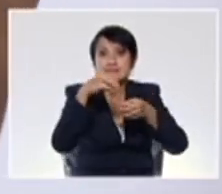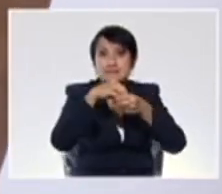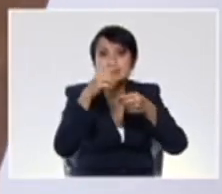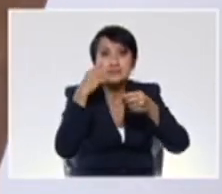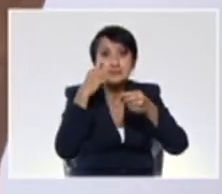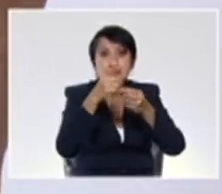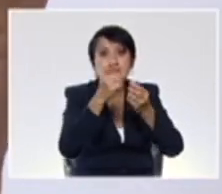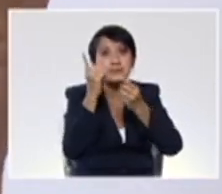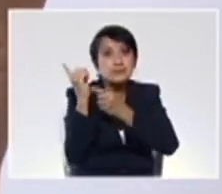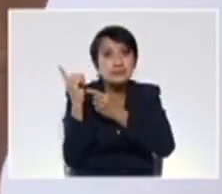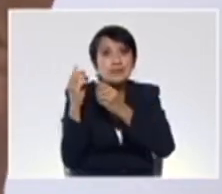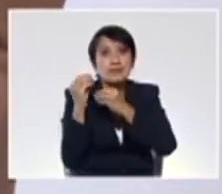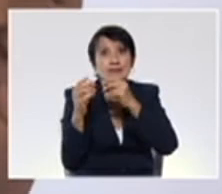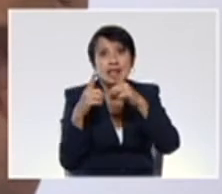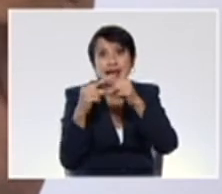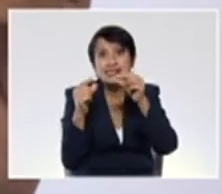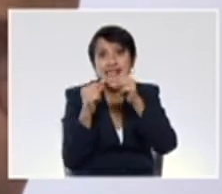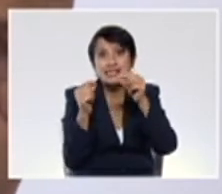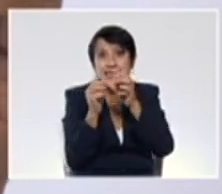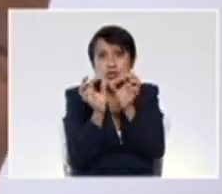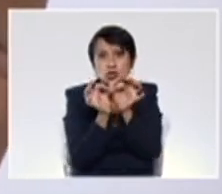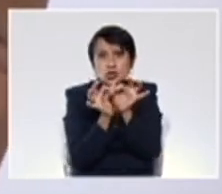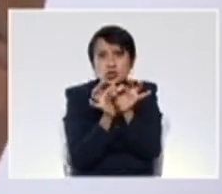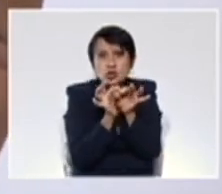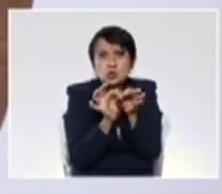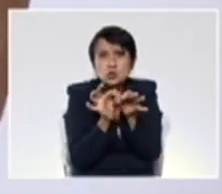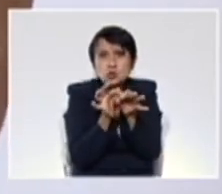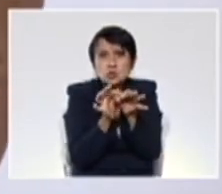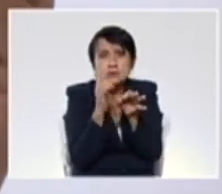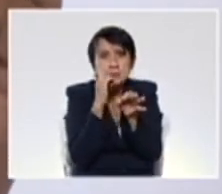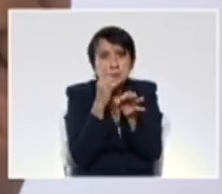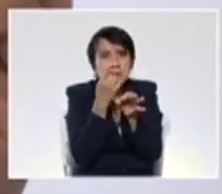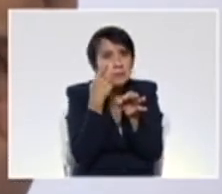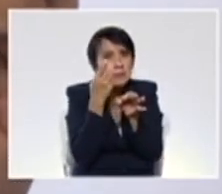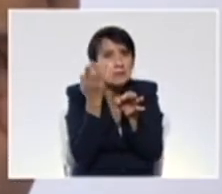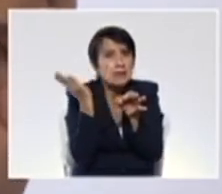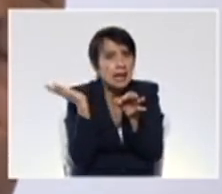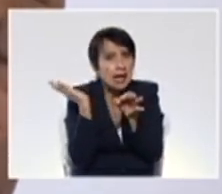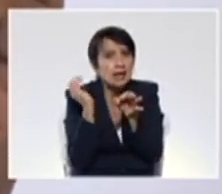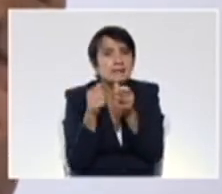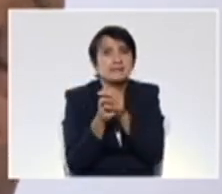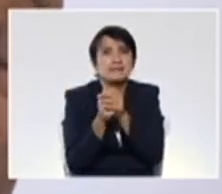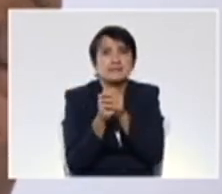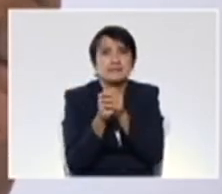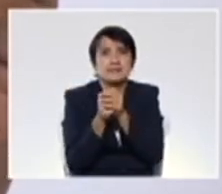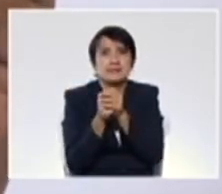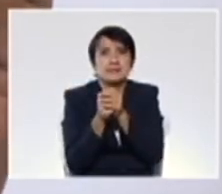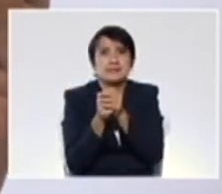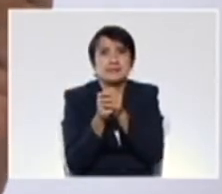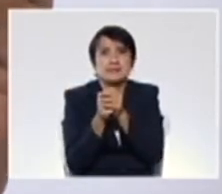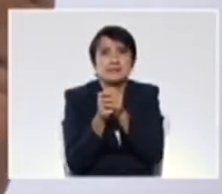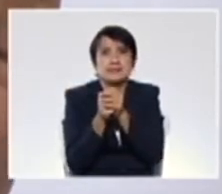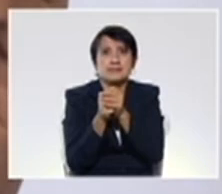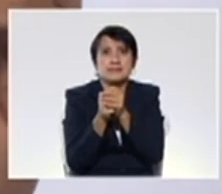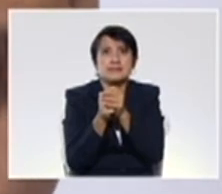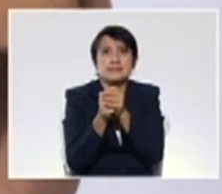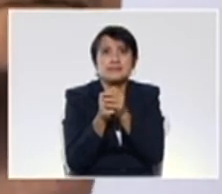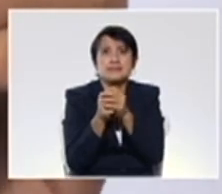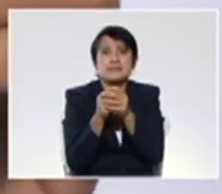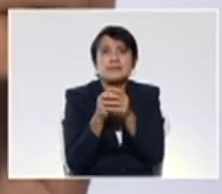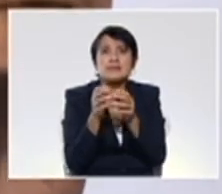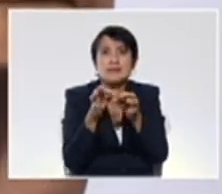conecta con esta estrella que está aquí abajo, ¿sí? A ustedes les ha pasado mucho que esta pieza se desgasta